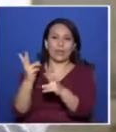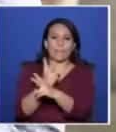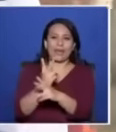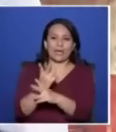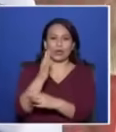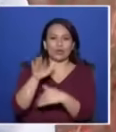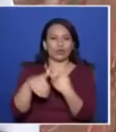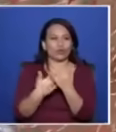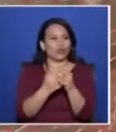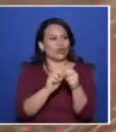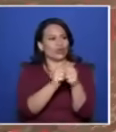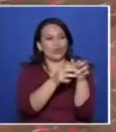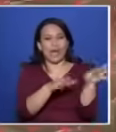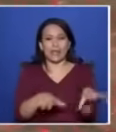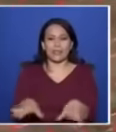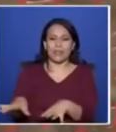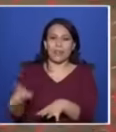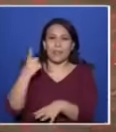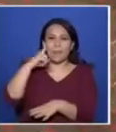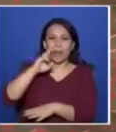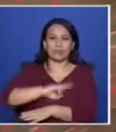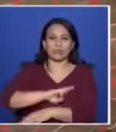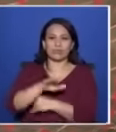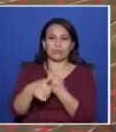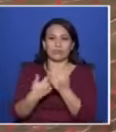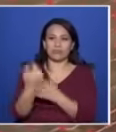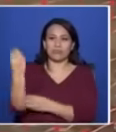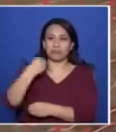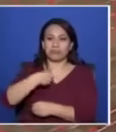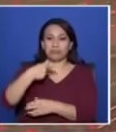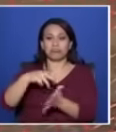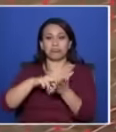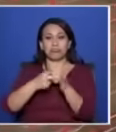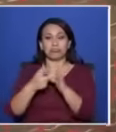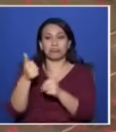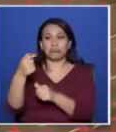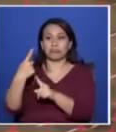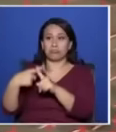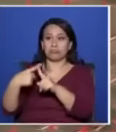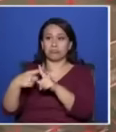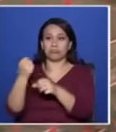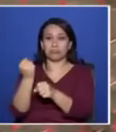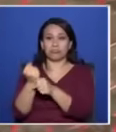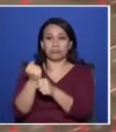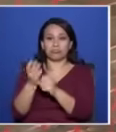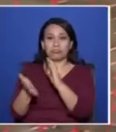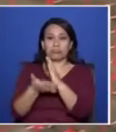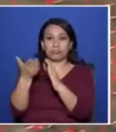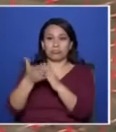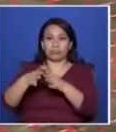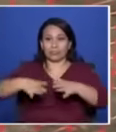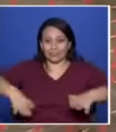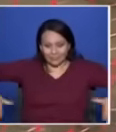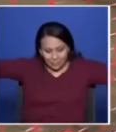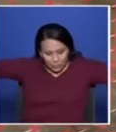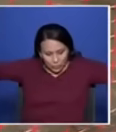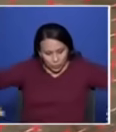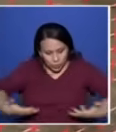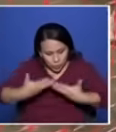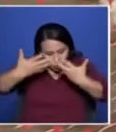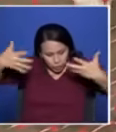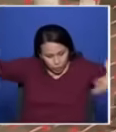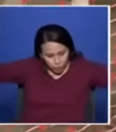municipio, un poco detallándonos lo que significa esta construcción de una cámara, una gran